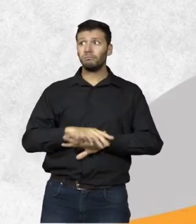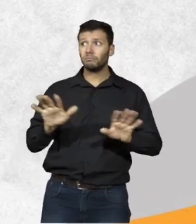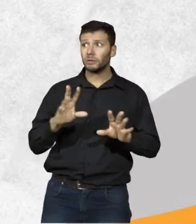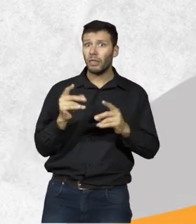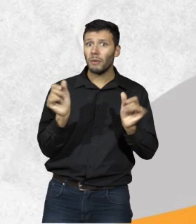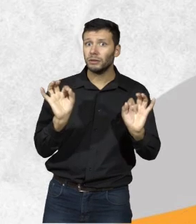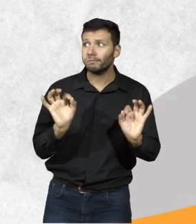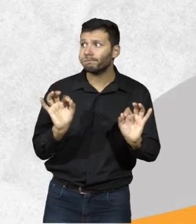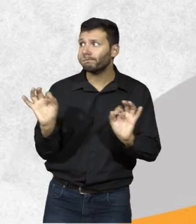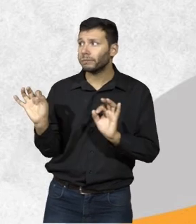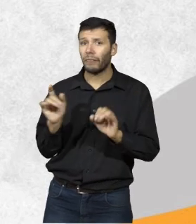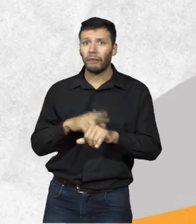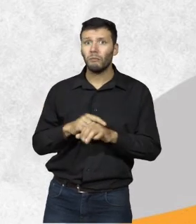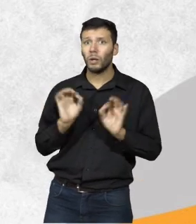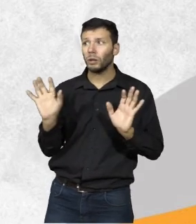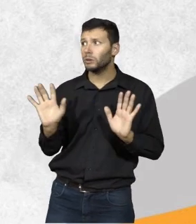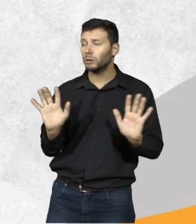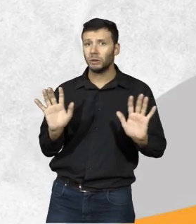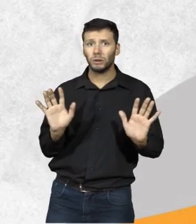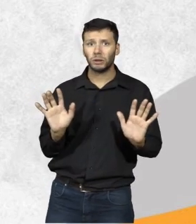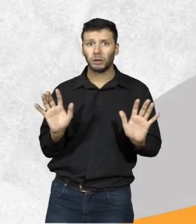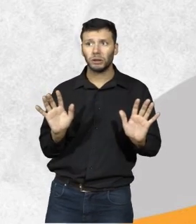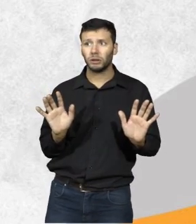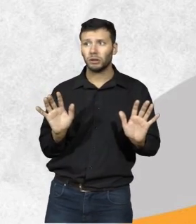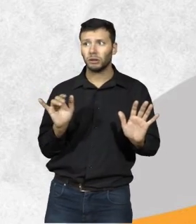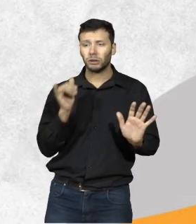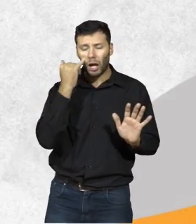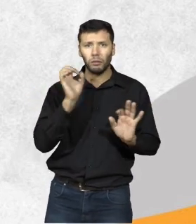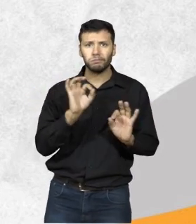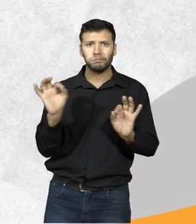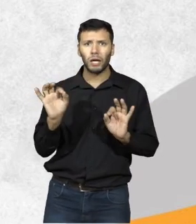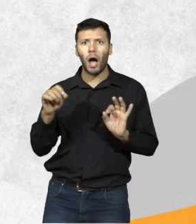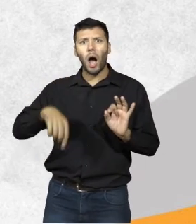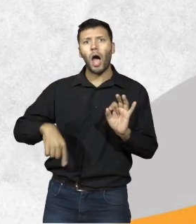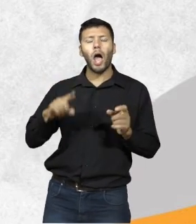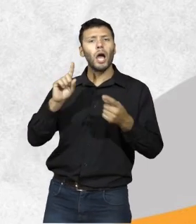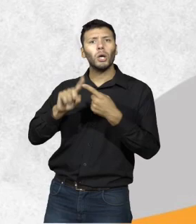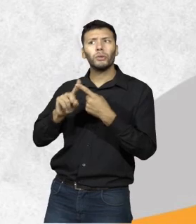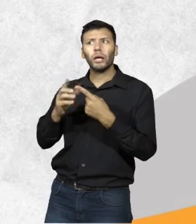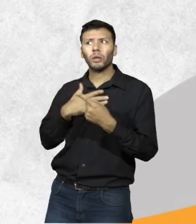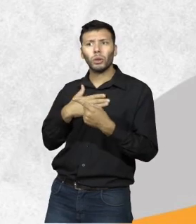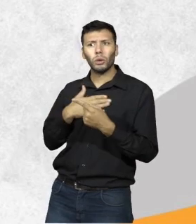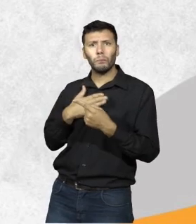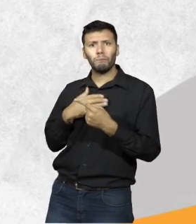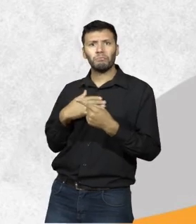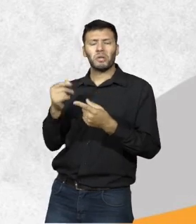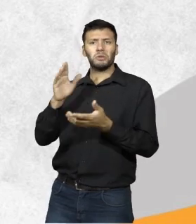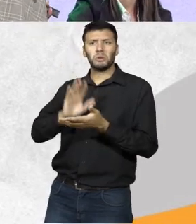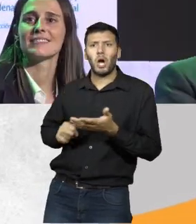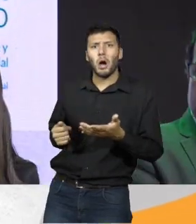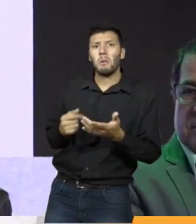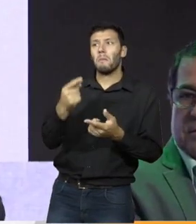estoy en tiempo cumplido. No, esta no está. Bueno, ahí tienen mis contactos y a disposición después para cualquier